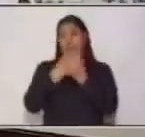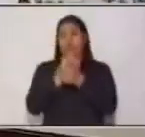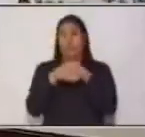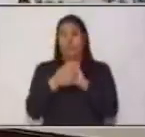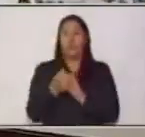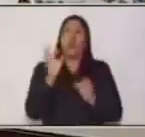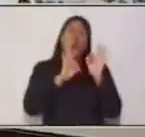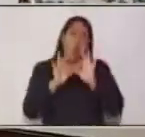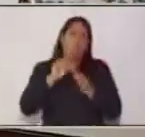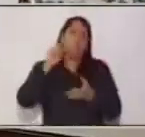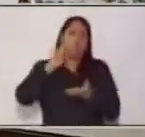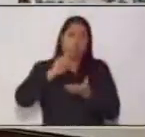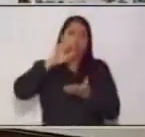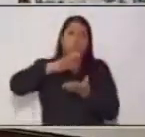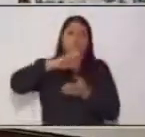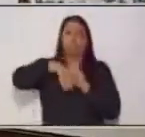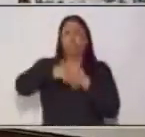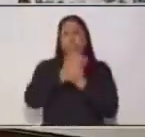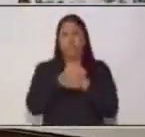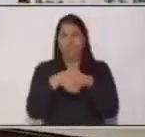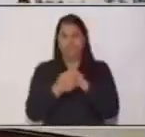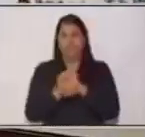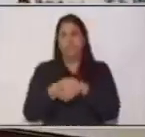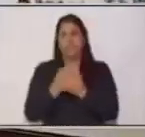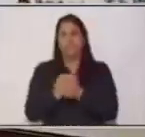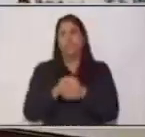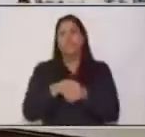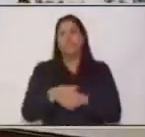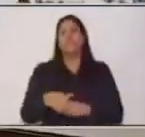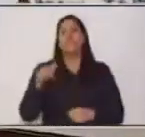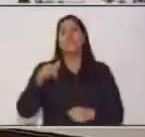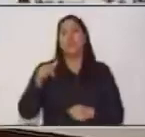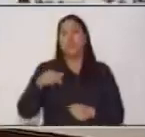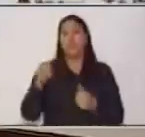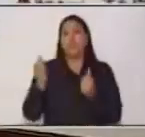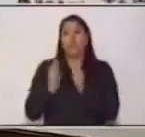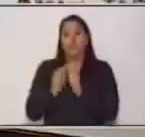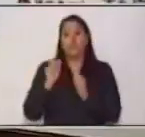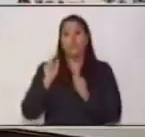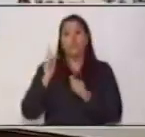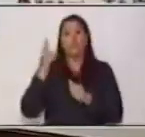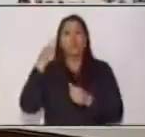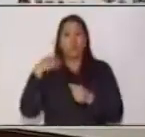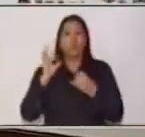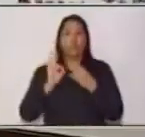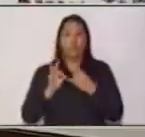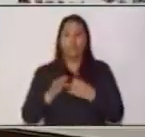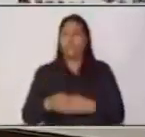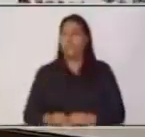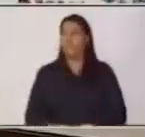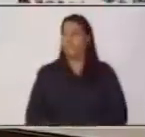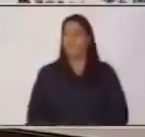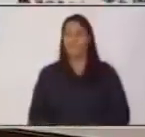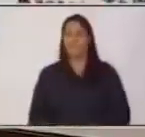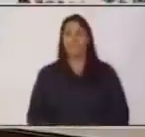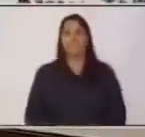algún gel antibacterial. En esta clase nos acompaña Ruth en lengua de señas.